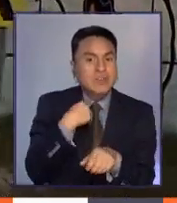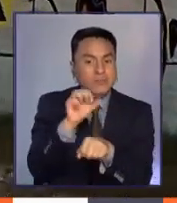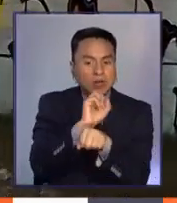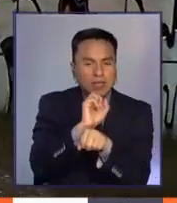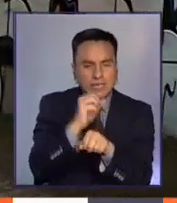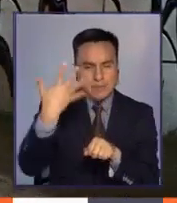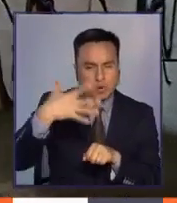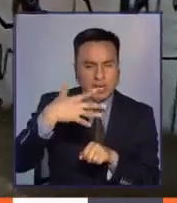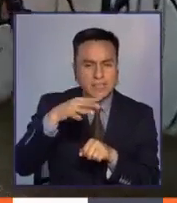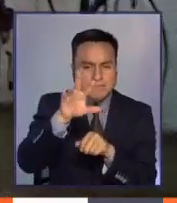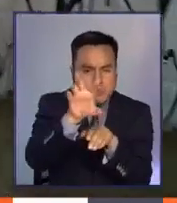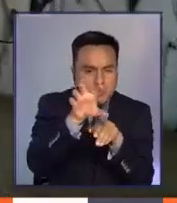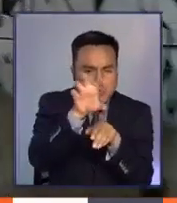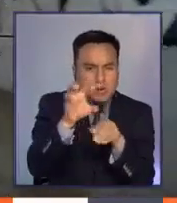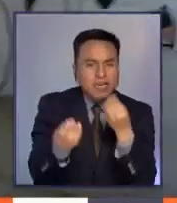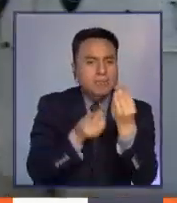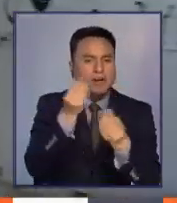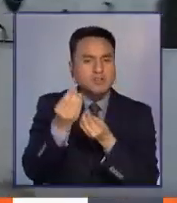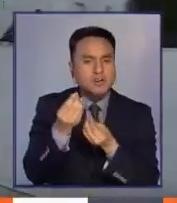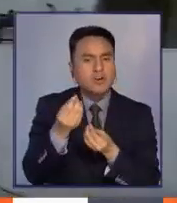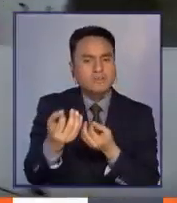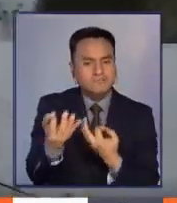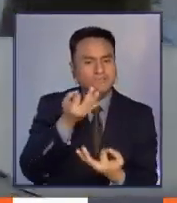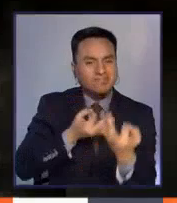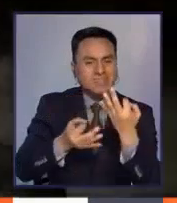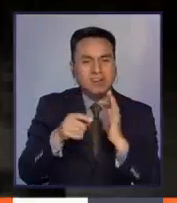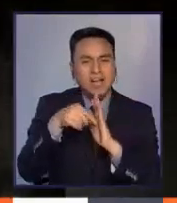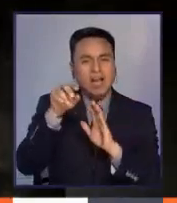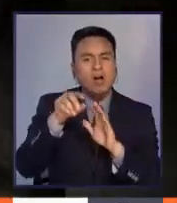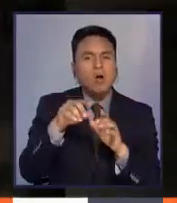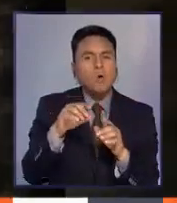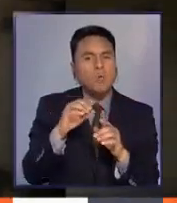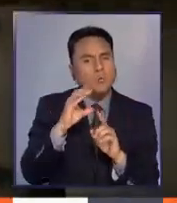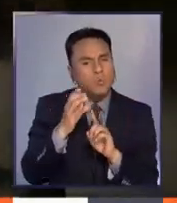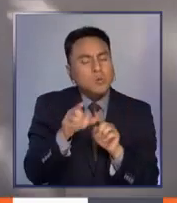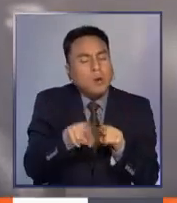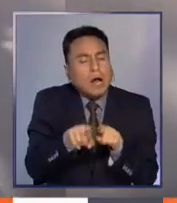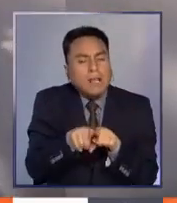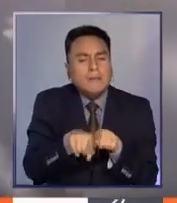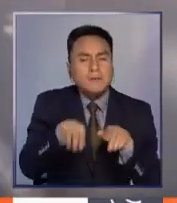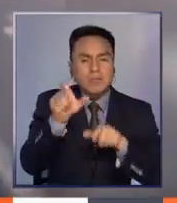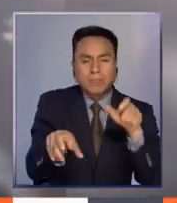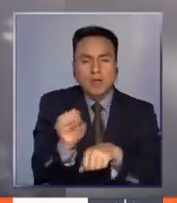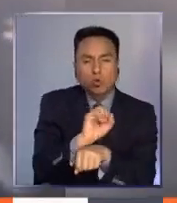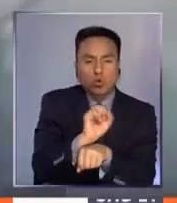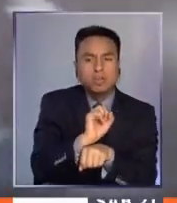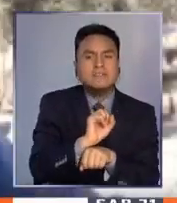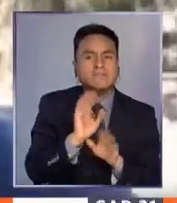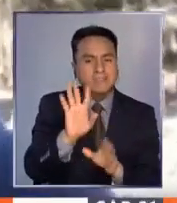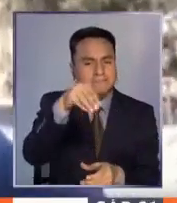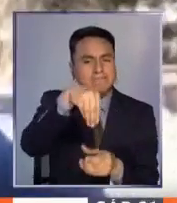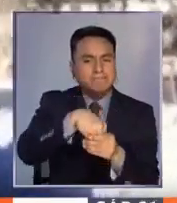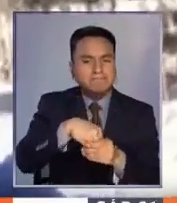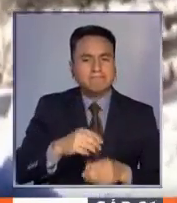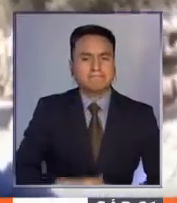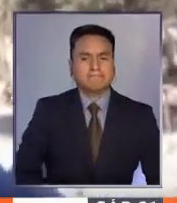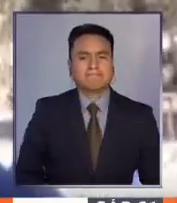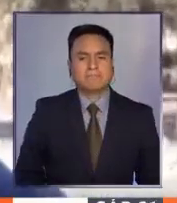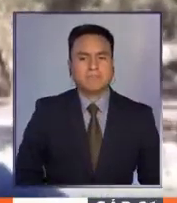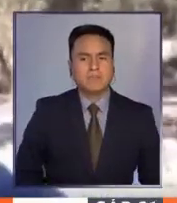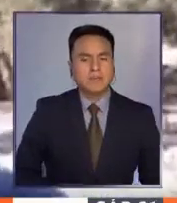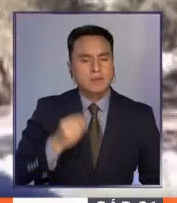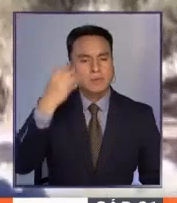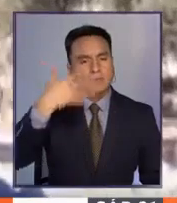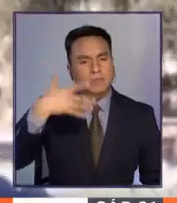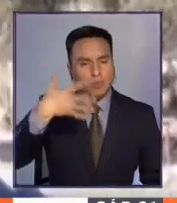clave para saber qué fue lo que realmente pasó. Una cultura de la cual cada vez más conductores forman parte. Es muy